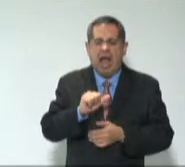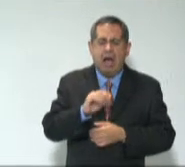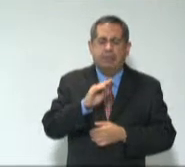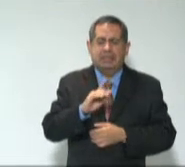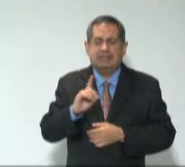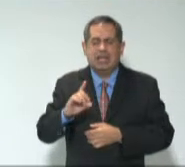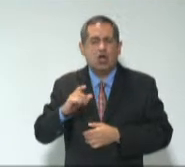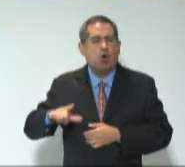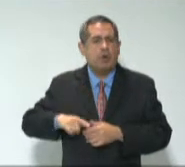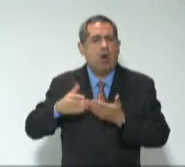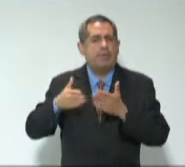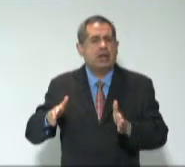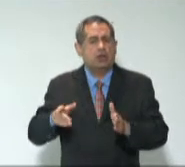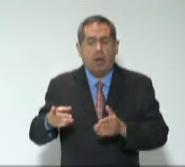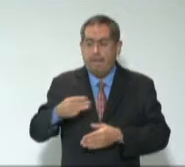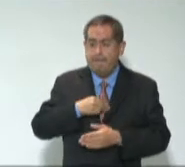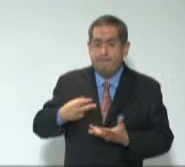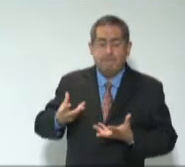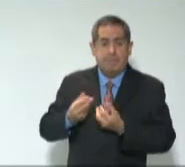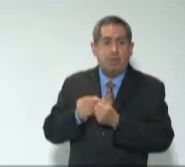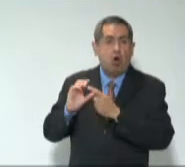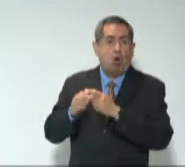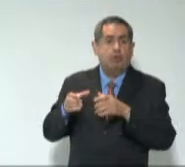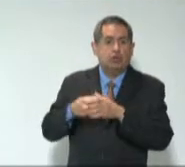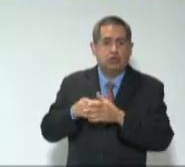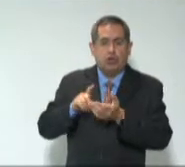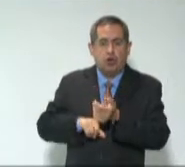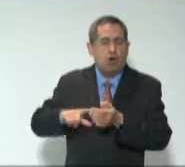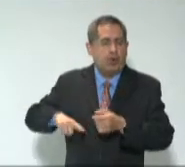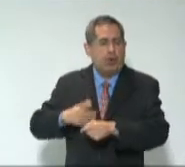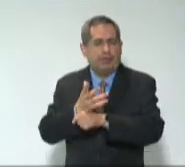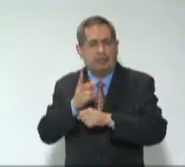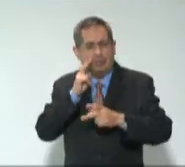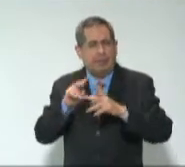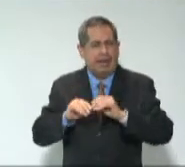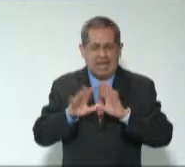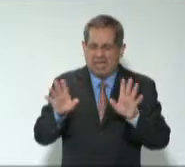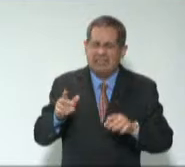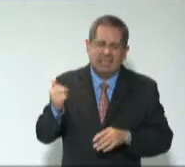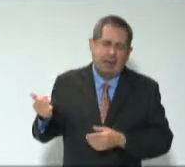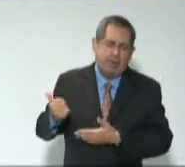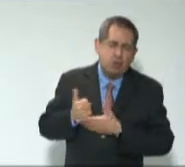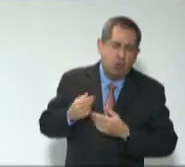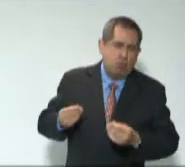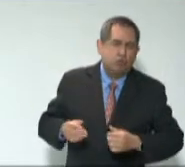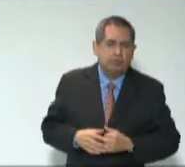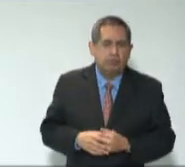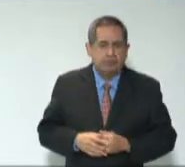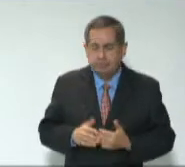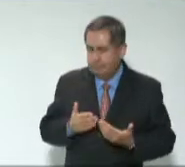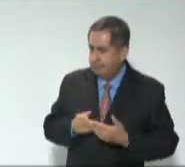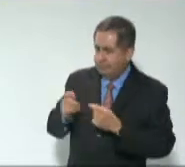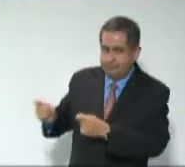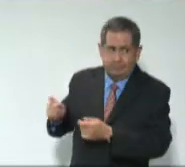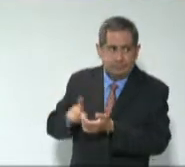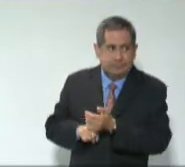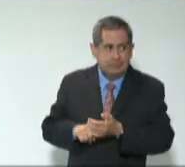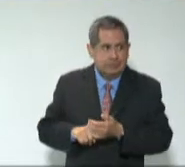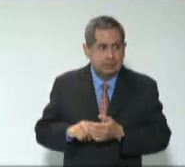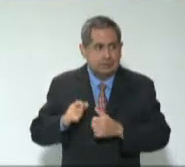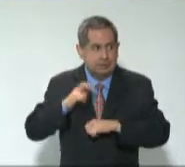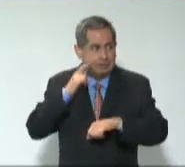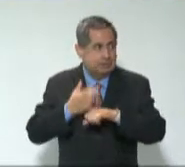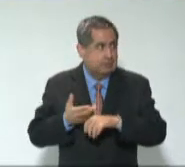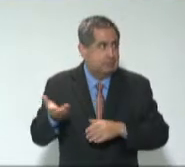abierto aquí como integrante de la comisión de gobierno abierto de transparencia proactiva también pues adelante comisionado osgar le